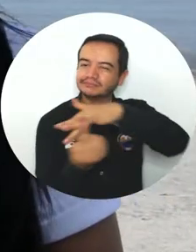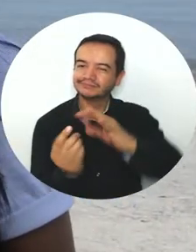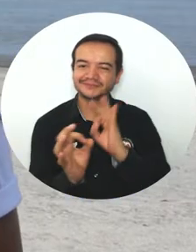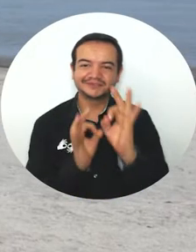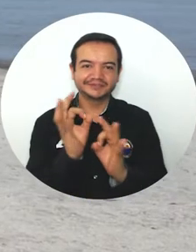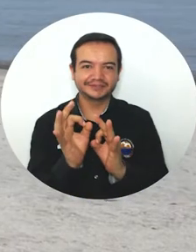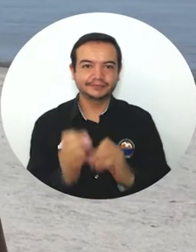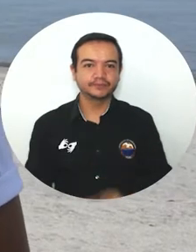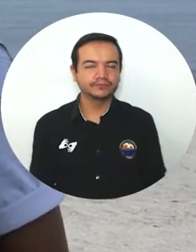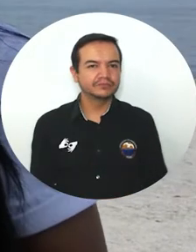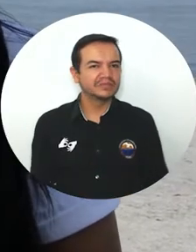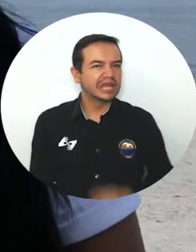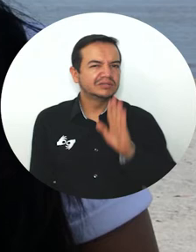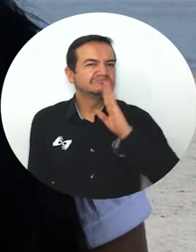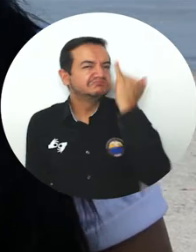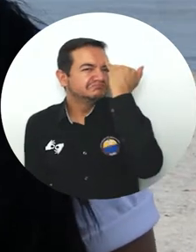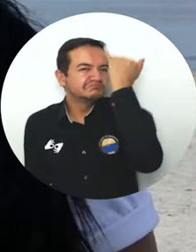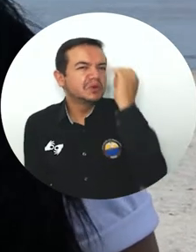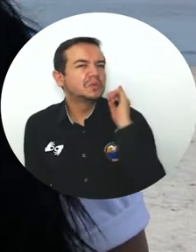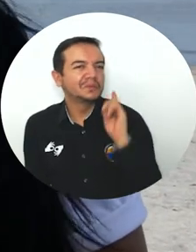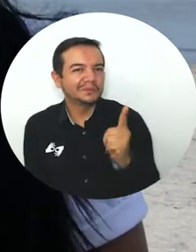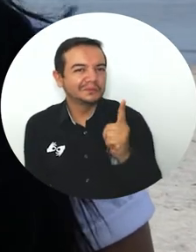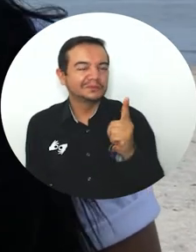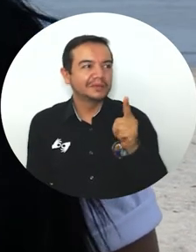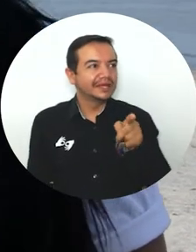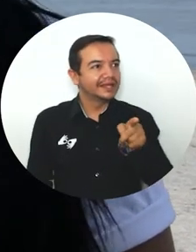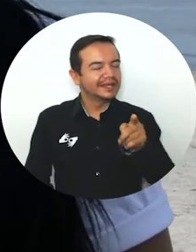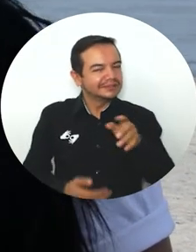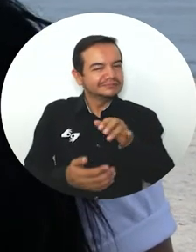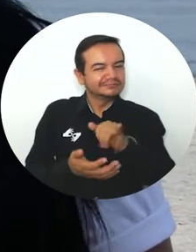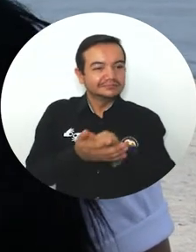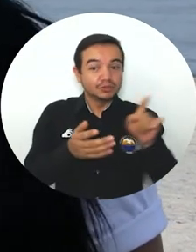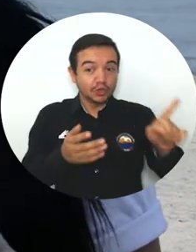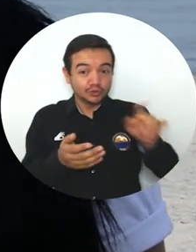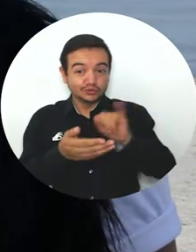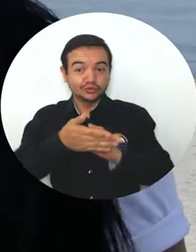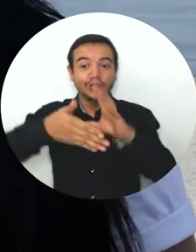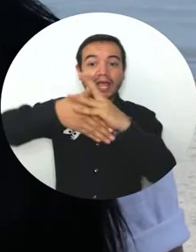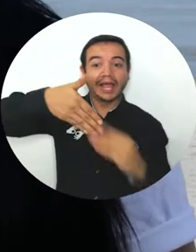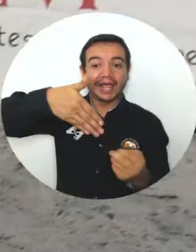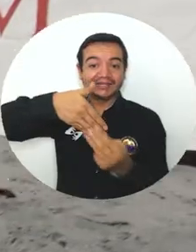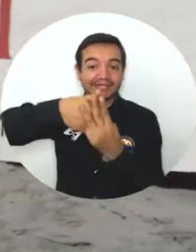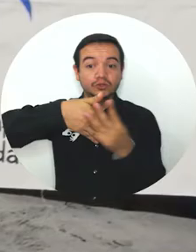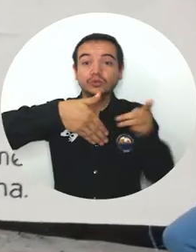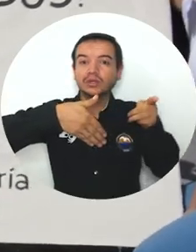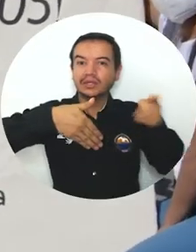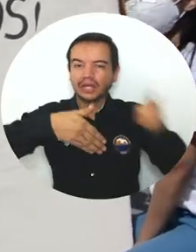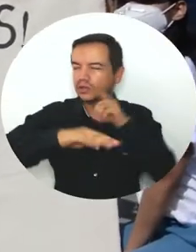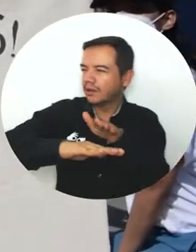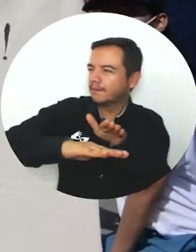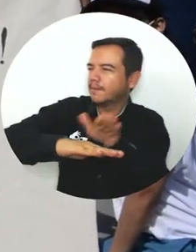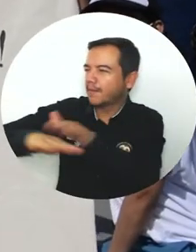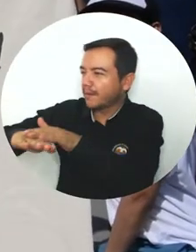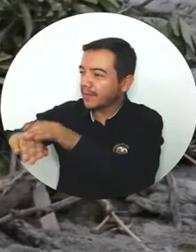esta iniciativa realmente surgió de una invitación que se pasó desde el Parlamento Andino a todas las asociaciones estudiantiles de la Universidad